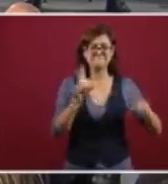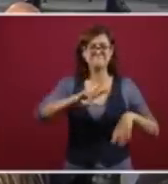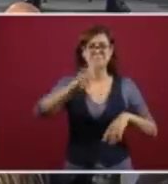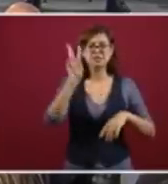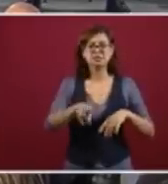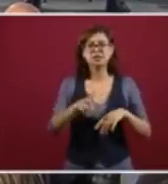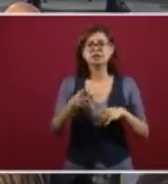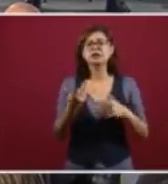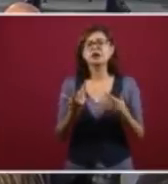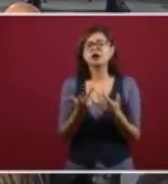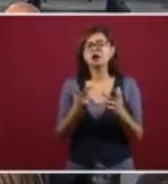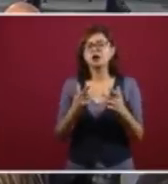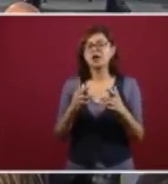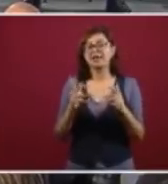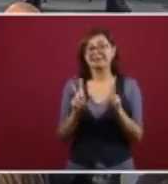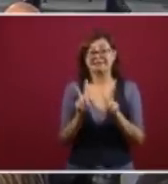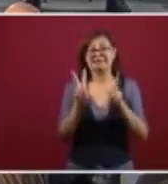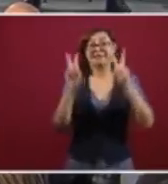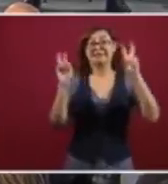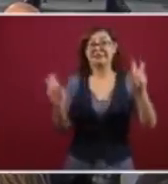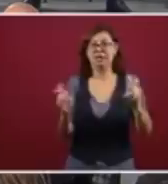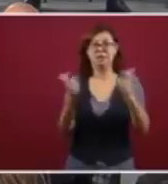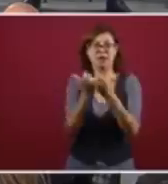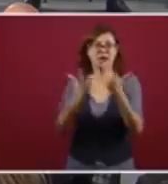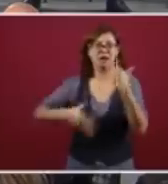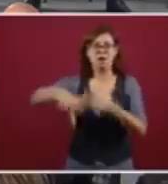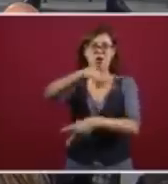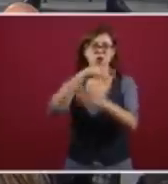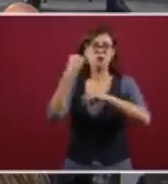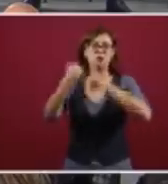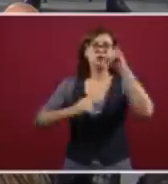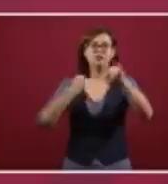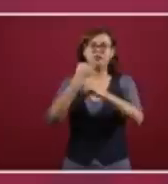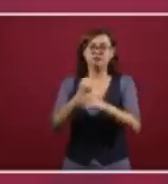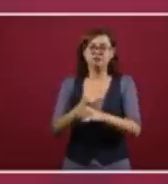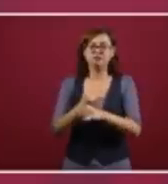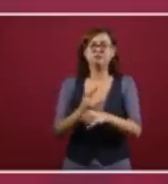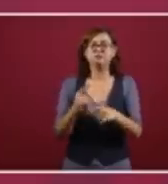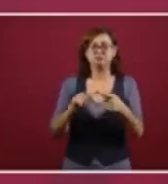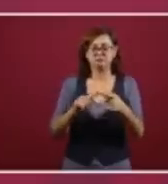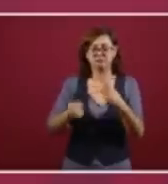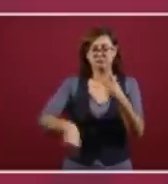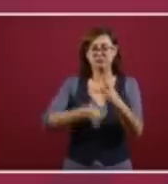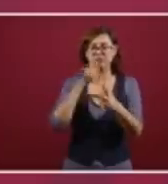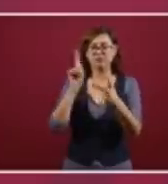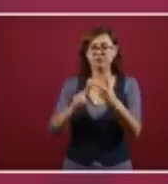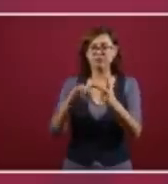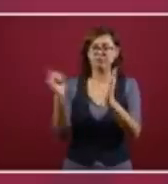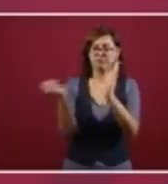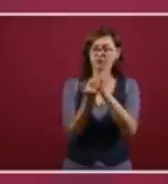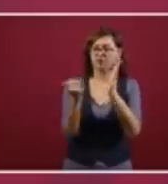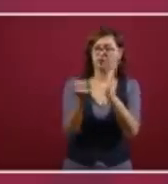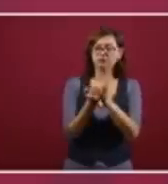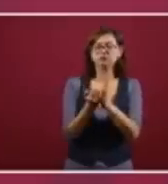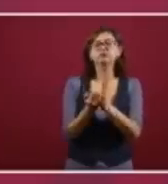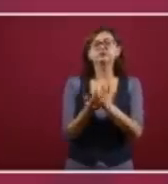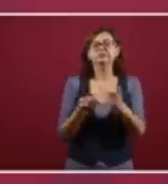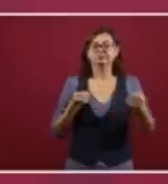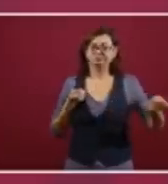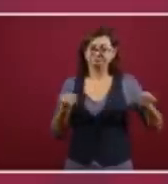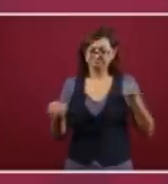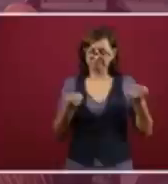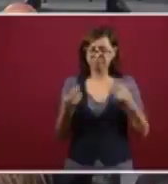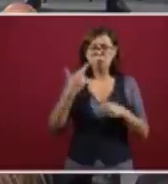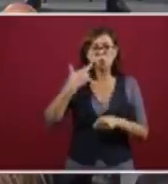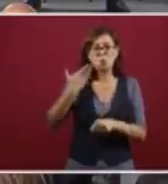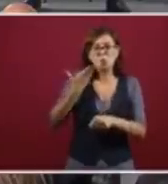estabilidad macroeconómica, un manejo responsable de la parte fiscal y financiera, y la forma